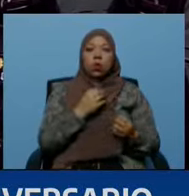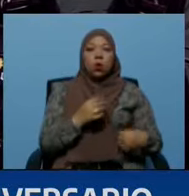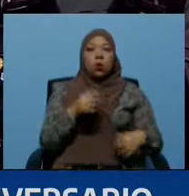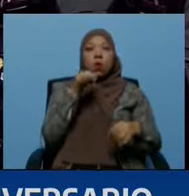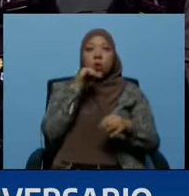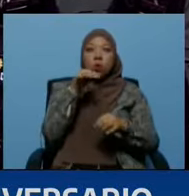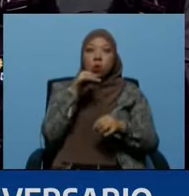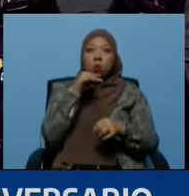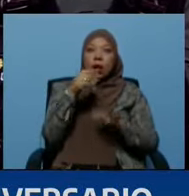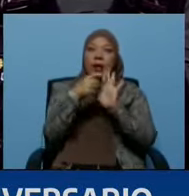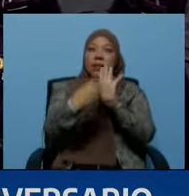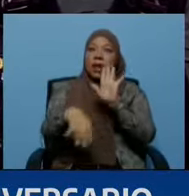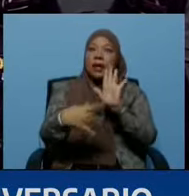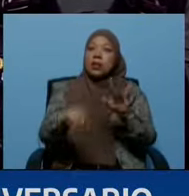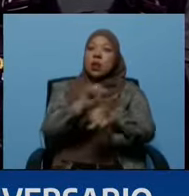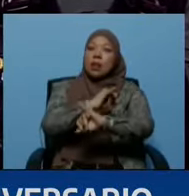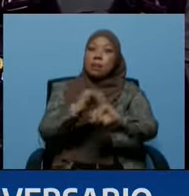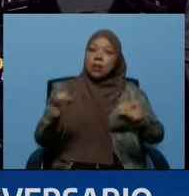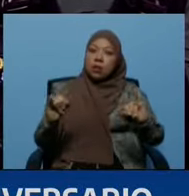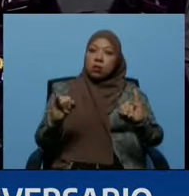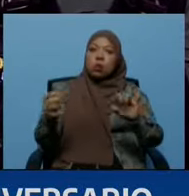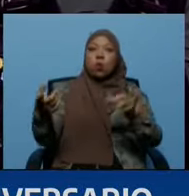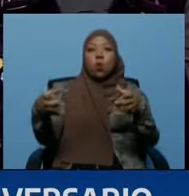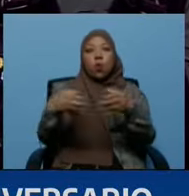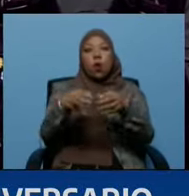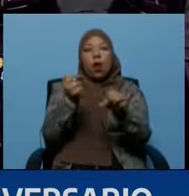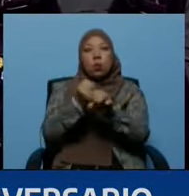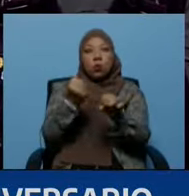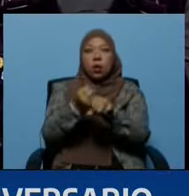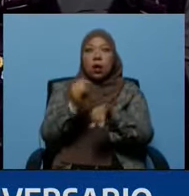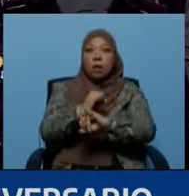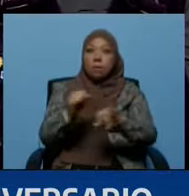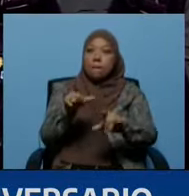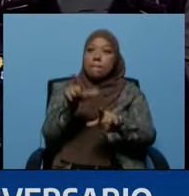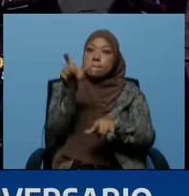es decir derecho a la independencia, a la autodeterminación.